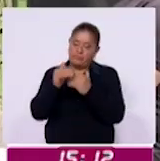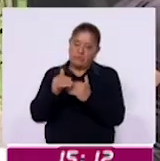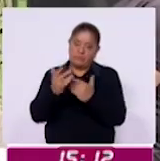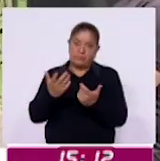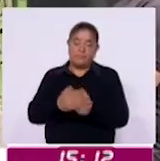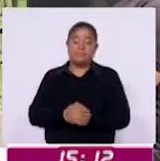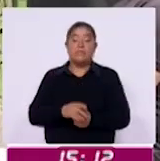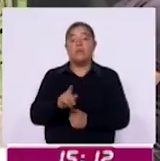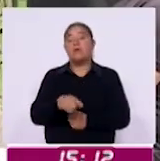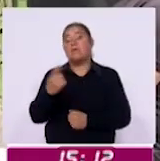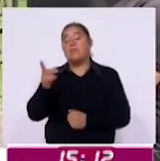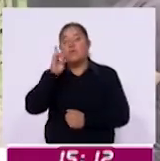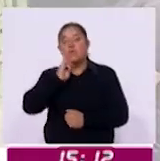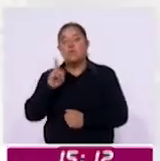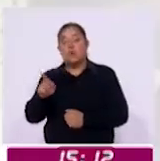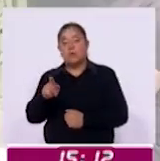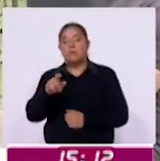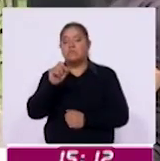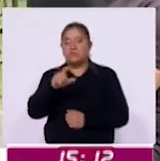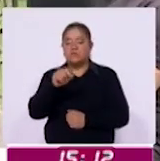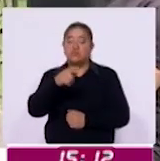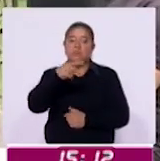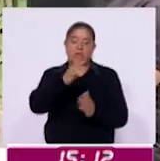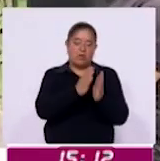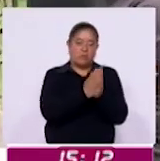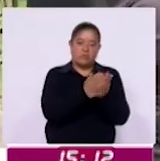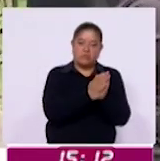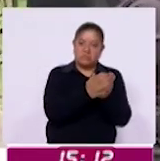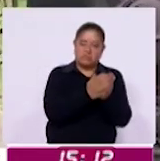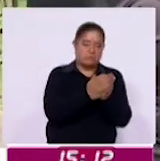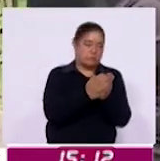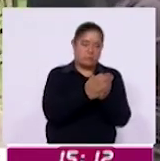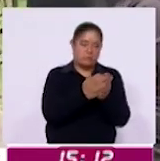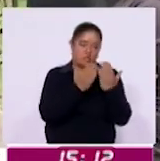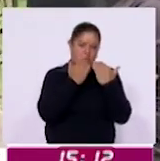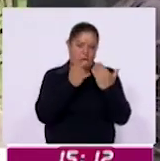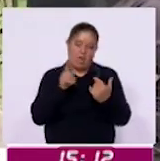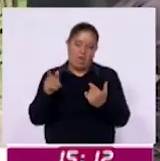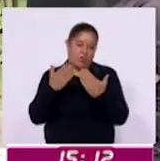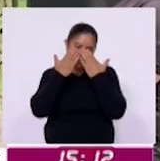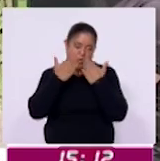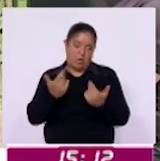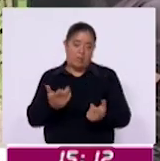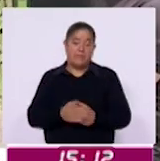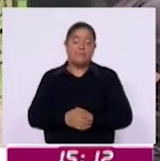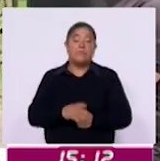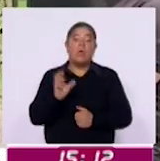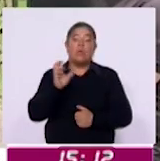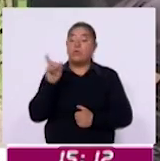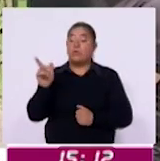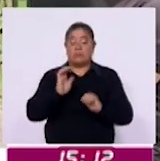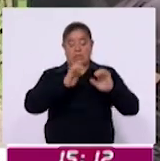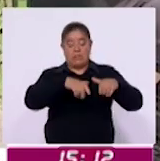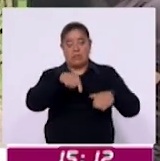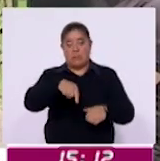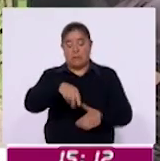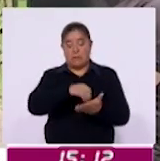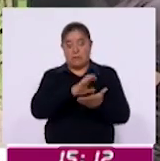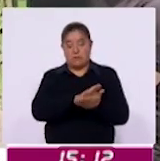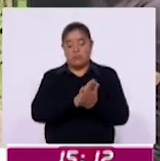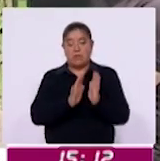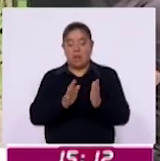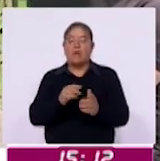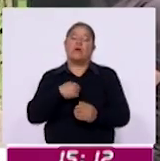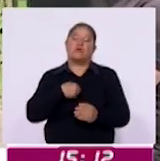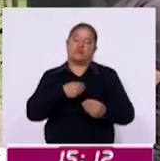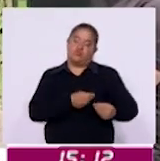para iniciar su proceso de reclutamiento. Para mujeres es lo mismo, simplemente lo que no le pedimos es su cartilla de servicio militar, ya que